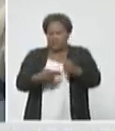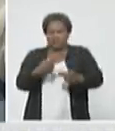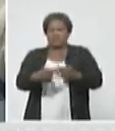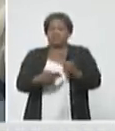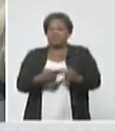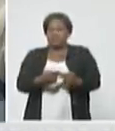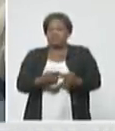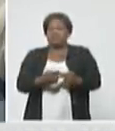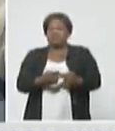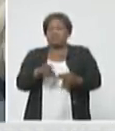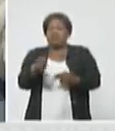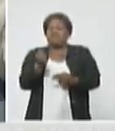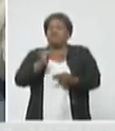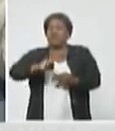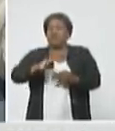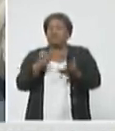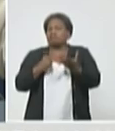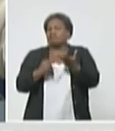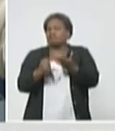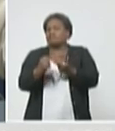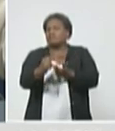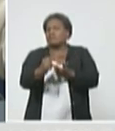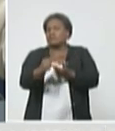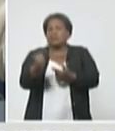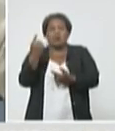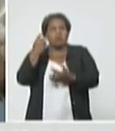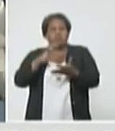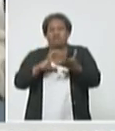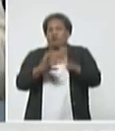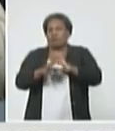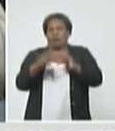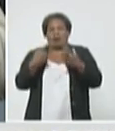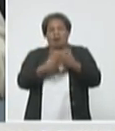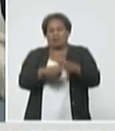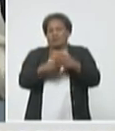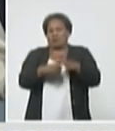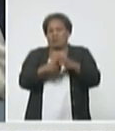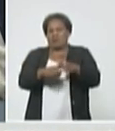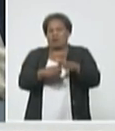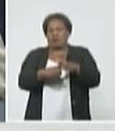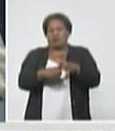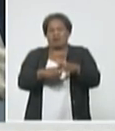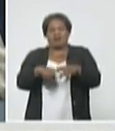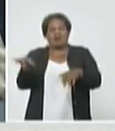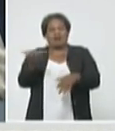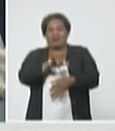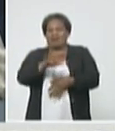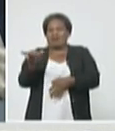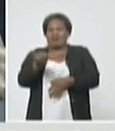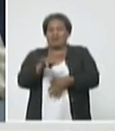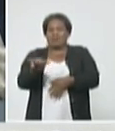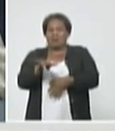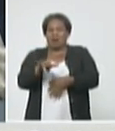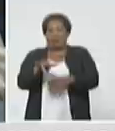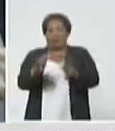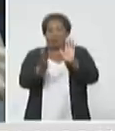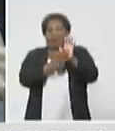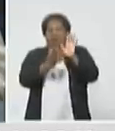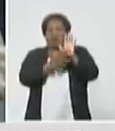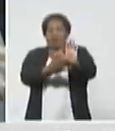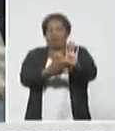estas violaciones, porque realmente es la única forma que tenemos. Como ha demostrado el pueblo de